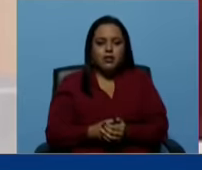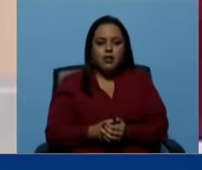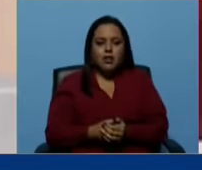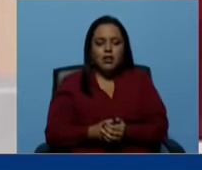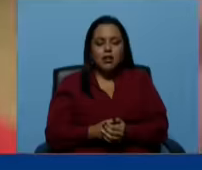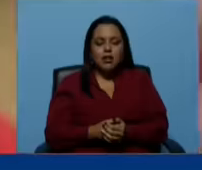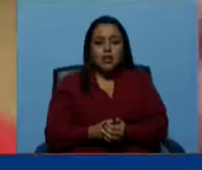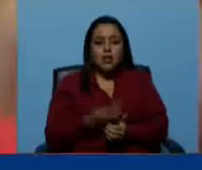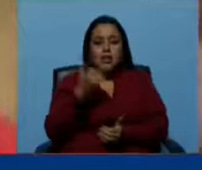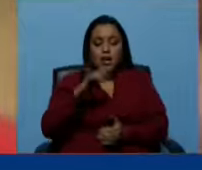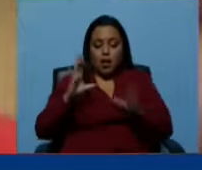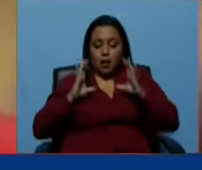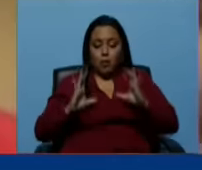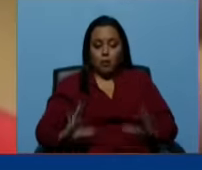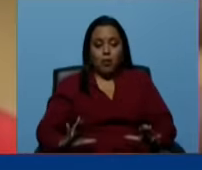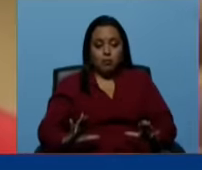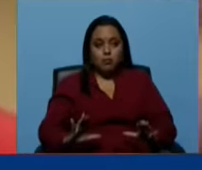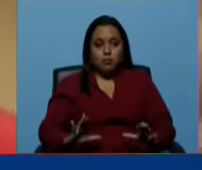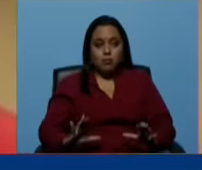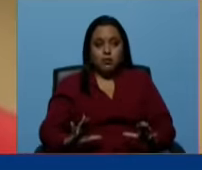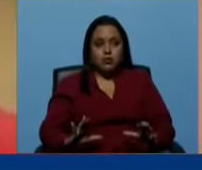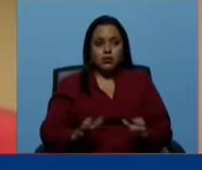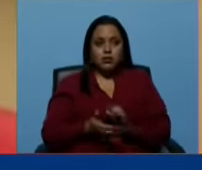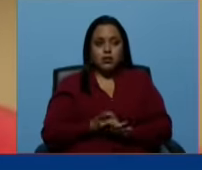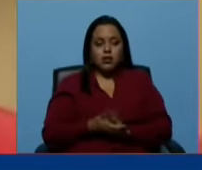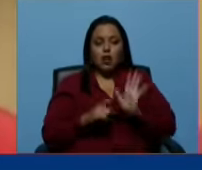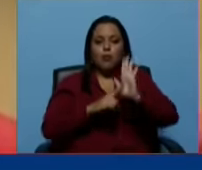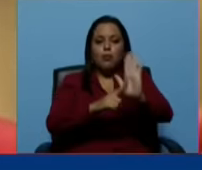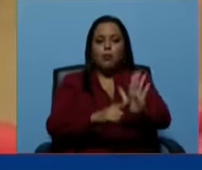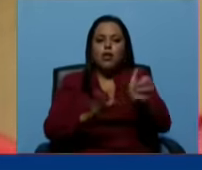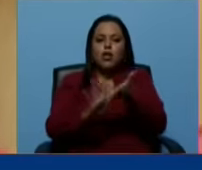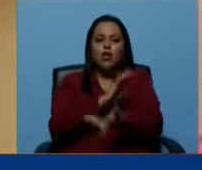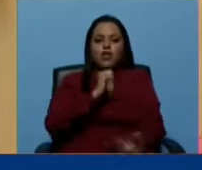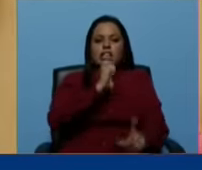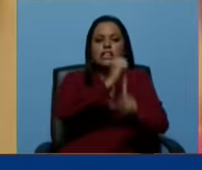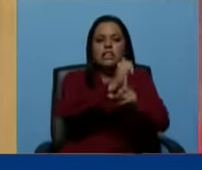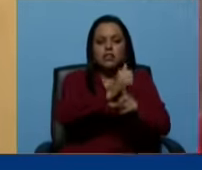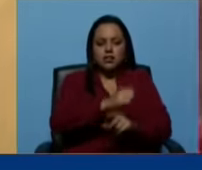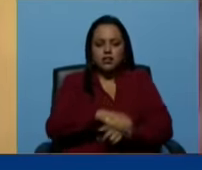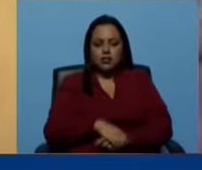y apareció su cadáver como acusación a sus asesinos.